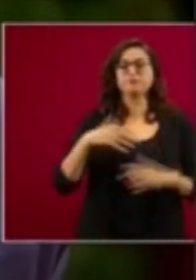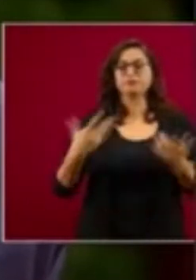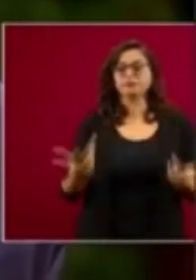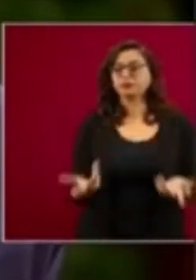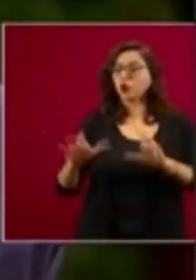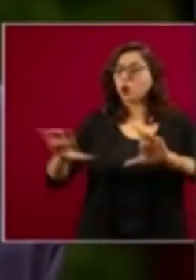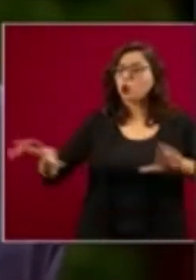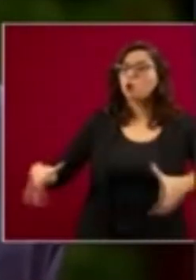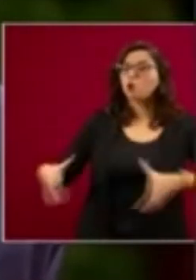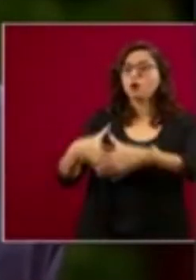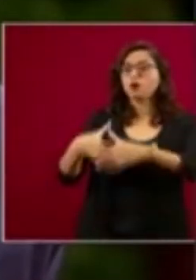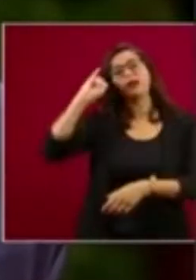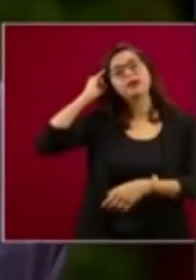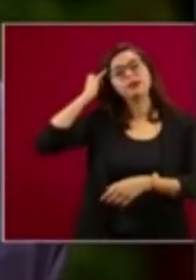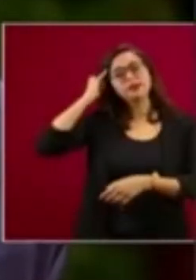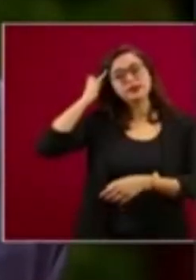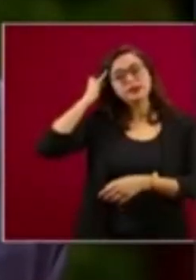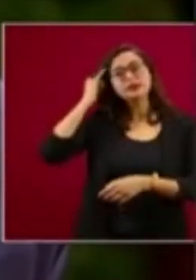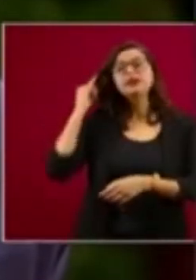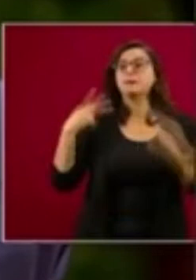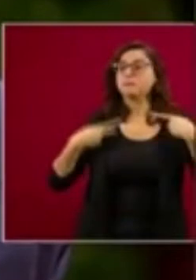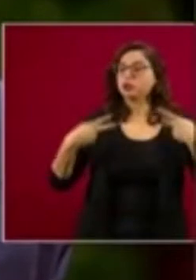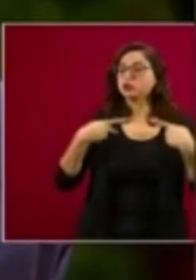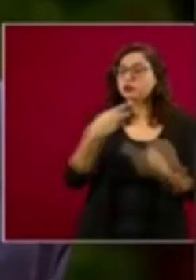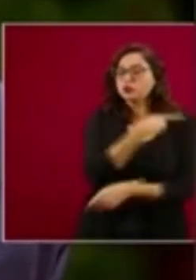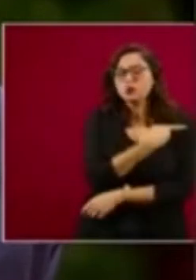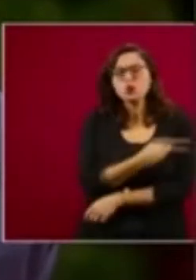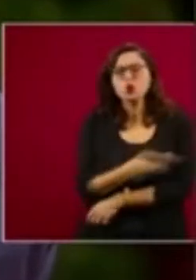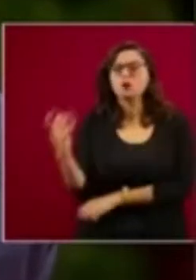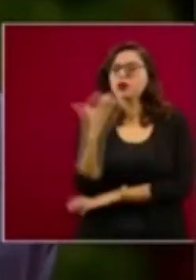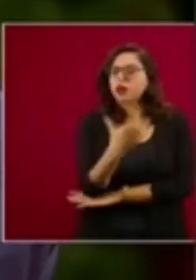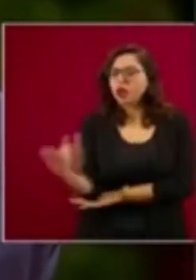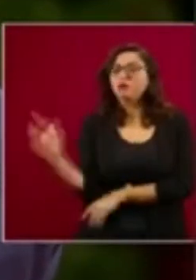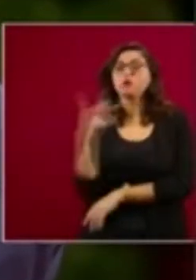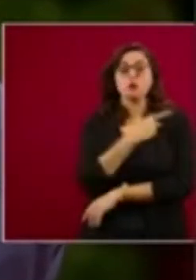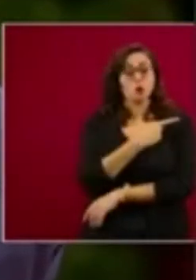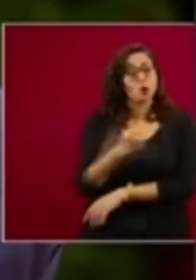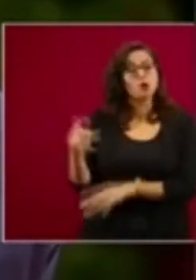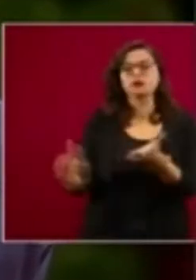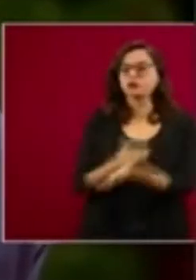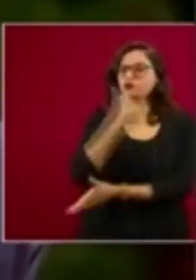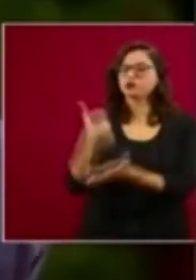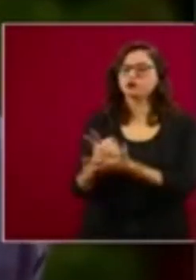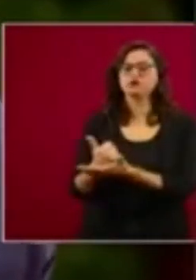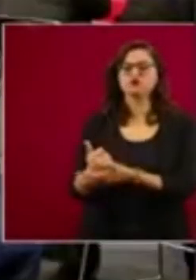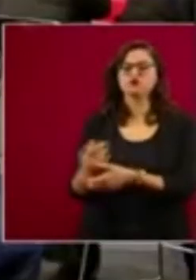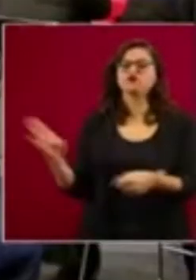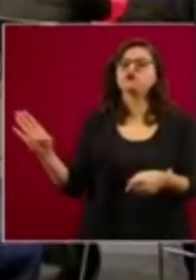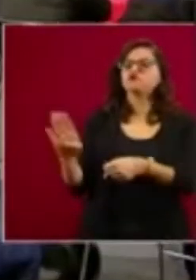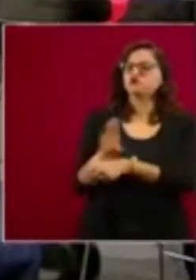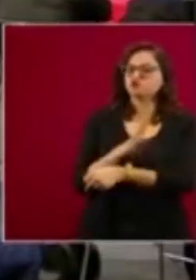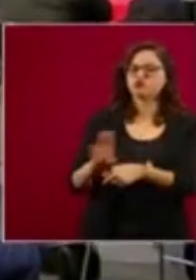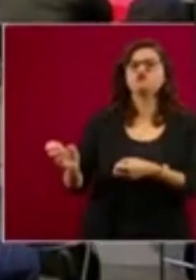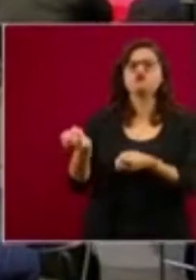es informe. Y los datos duros ahí están y nos hablan de ese retroceso y de esa